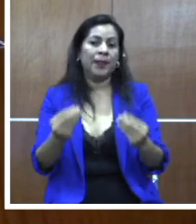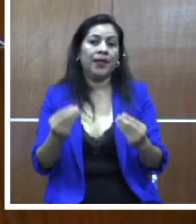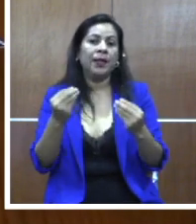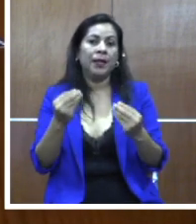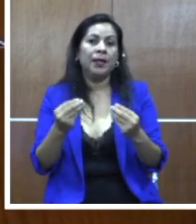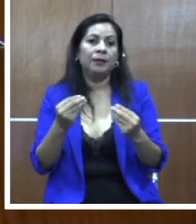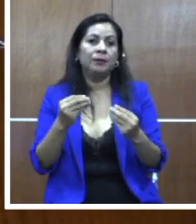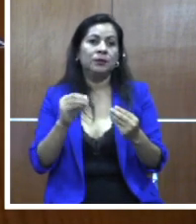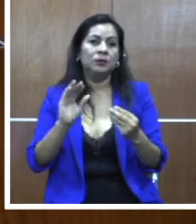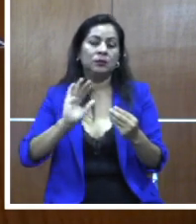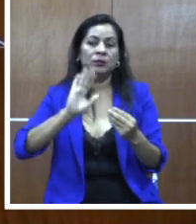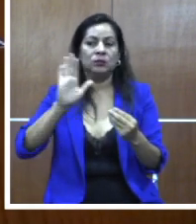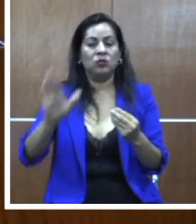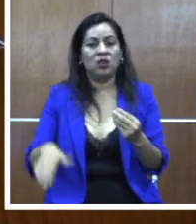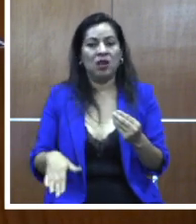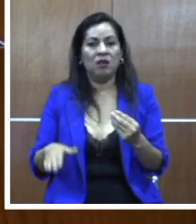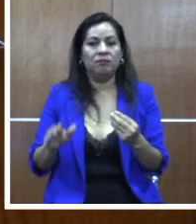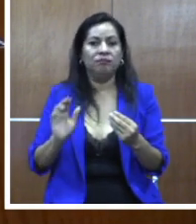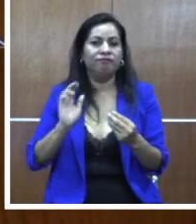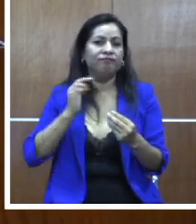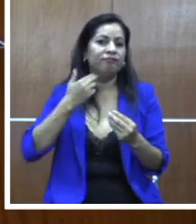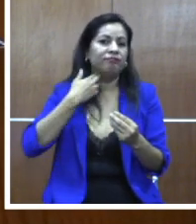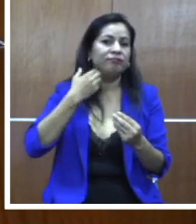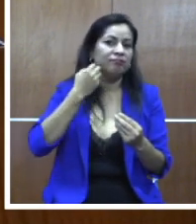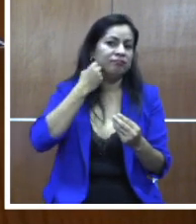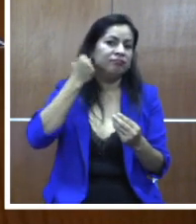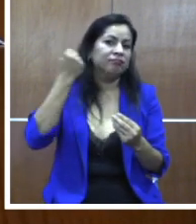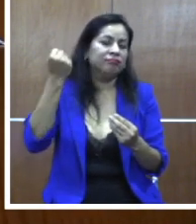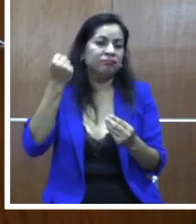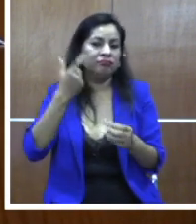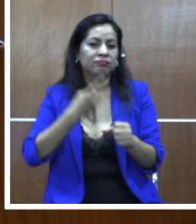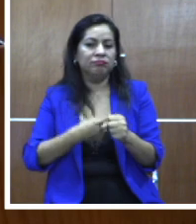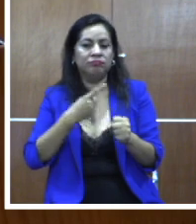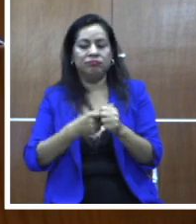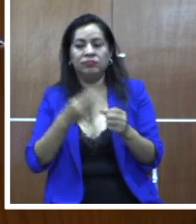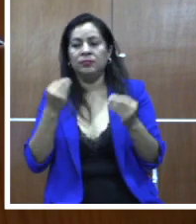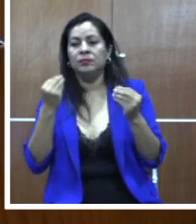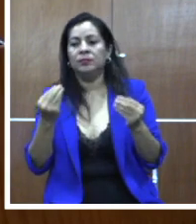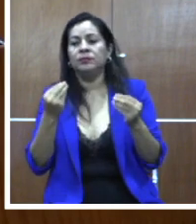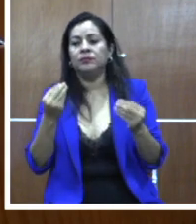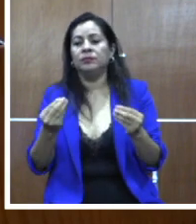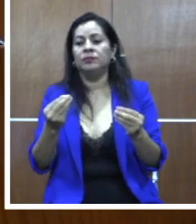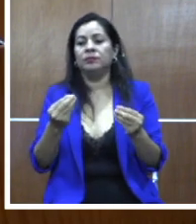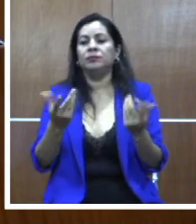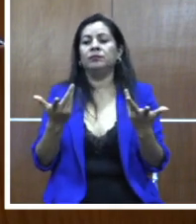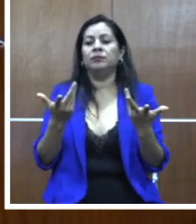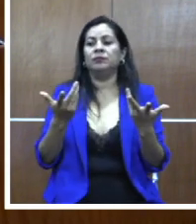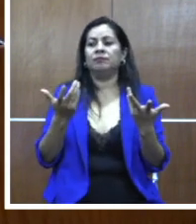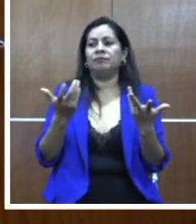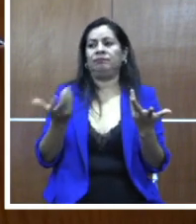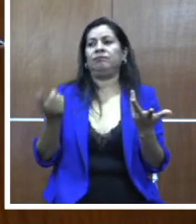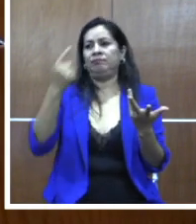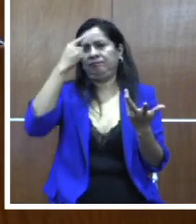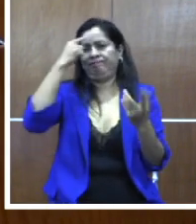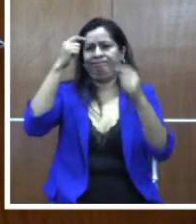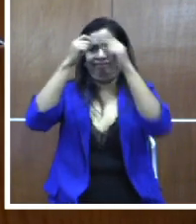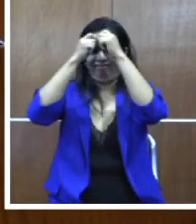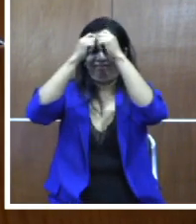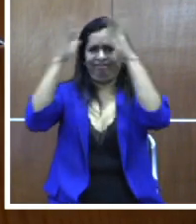se suicidaron, muchos se enfermaron, muchos perdieron el conocimiento.